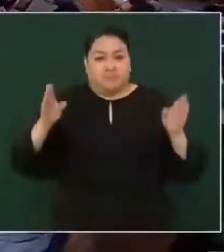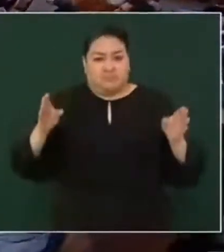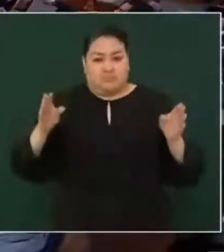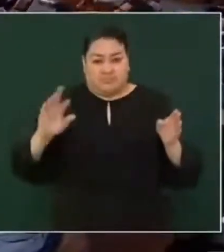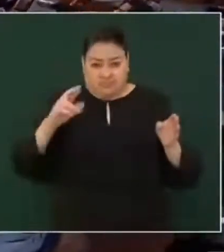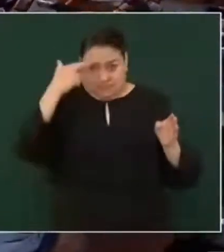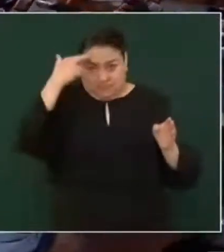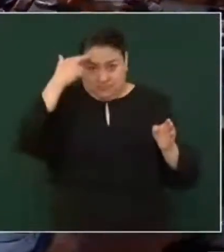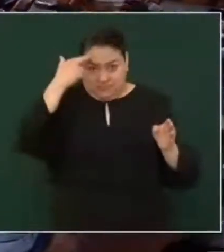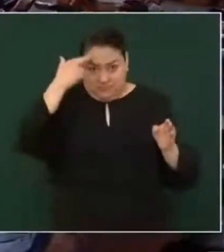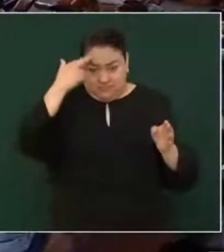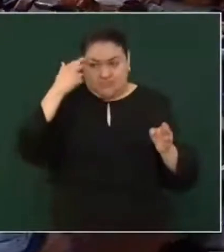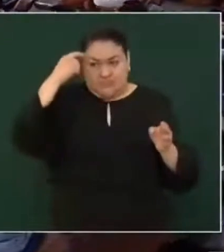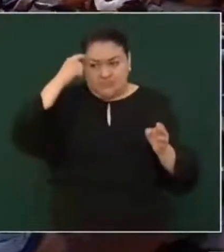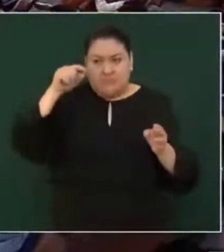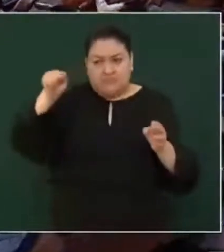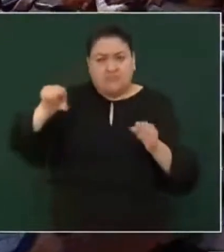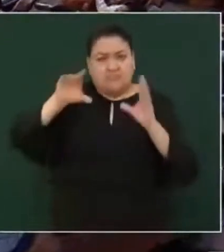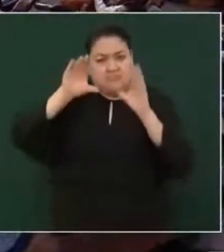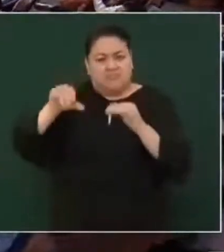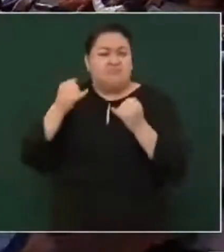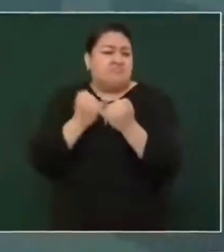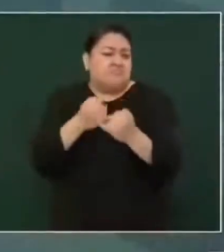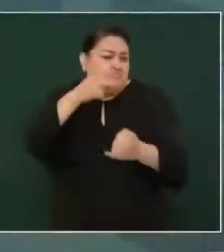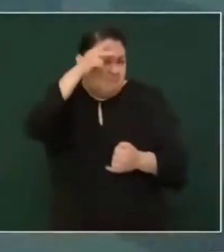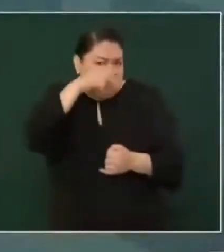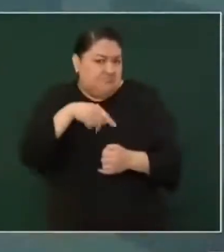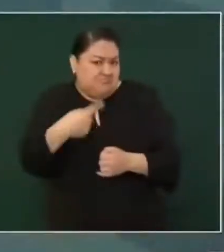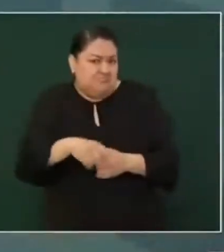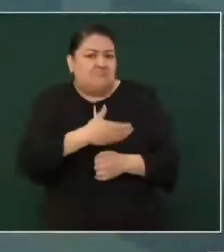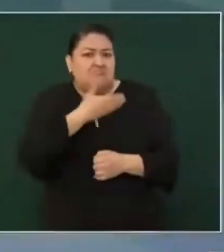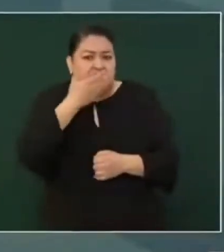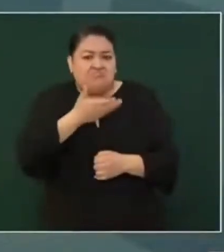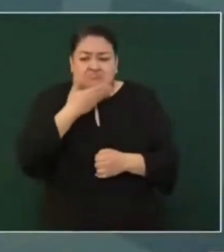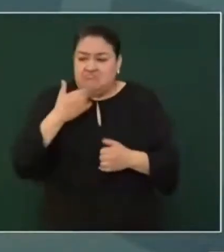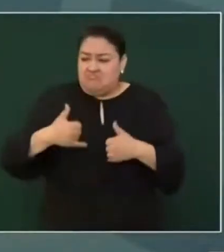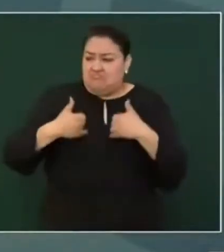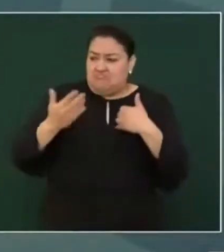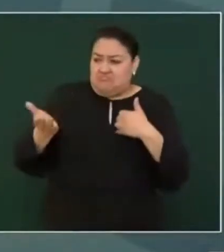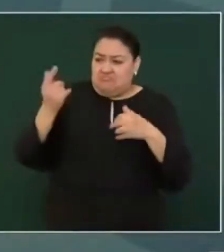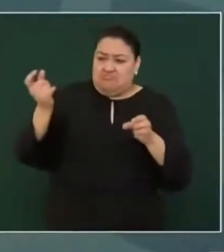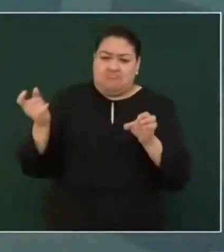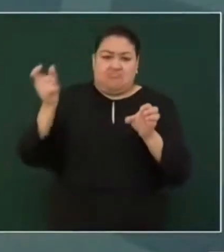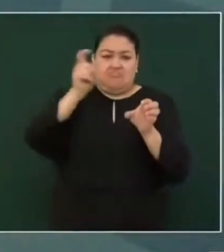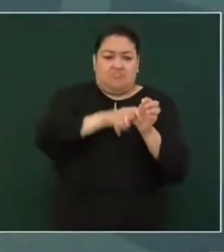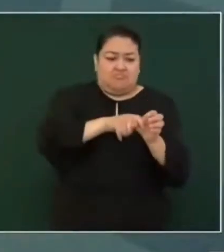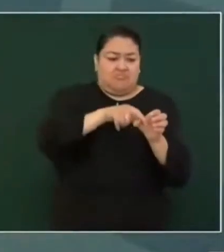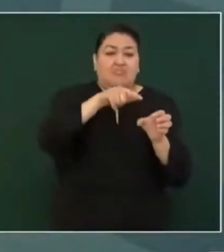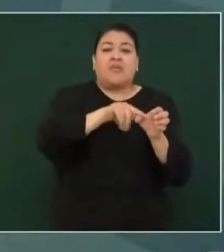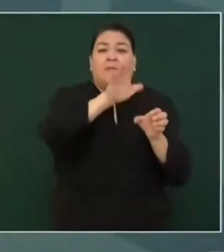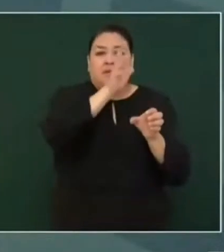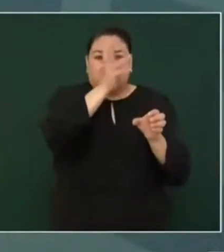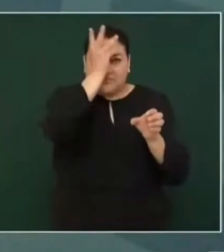se les da, como sucede en México, se les contrata como aprendices